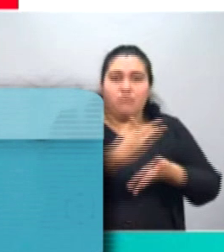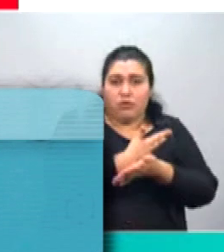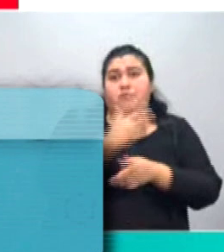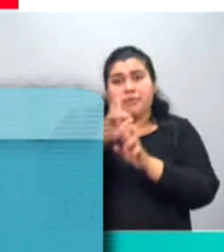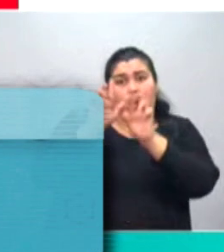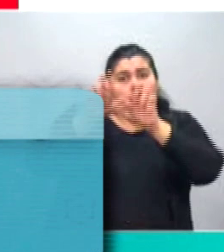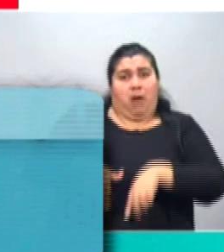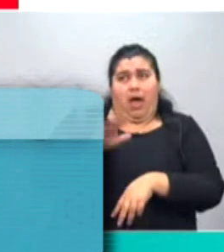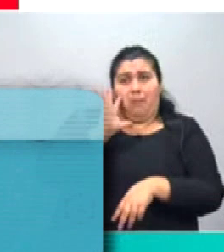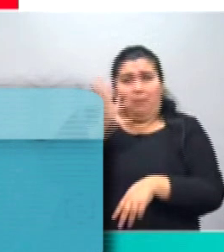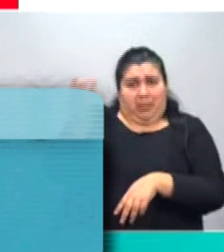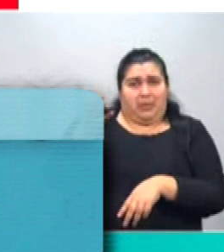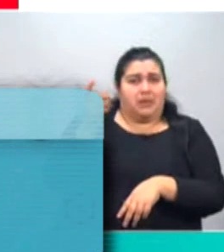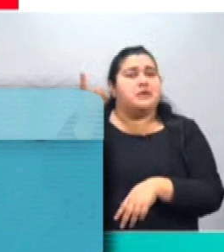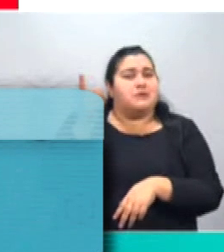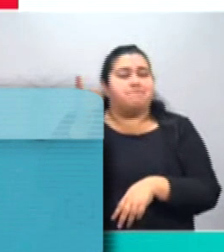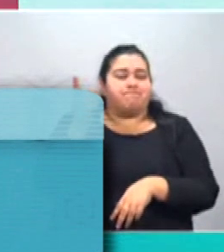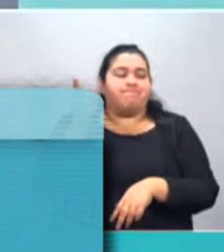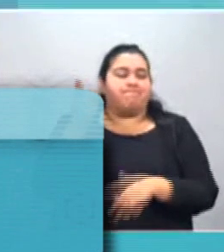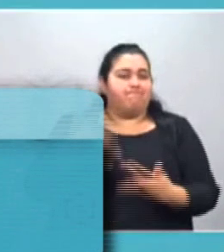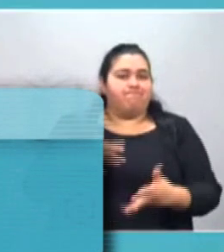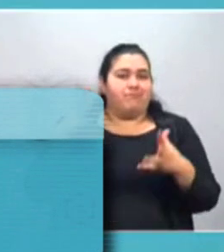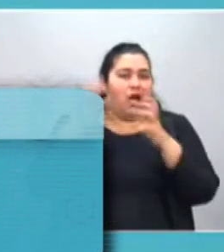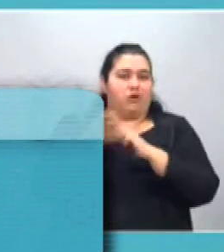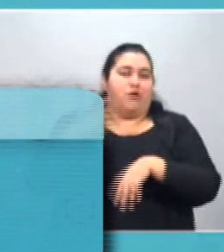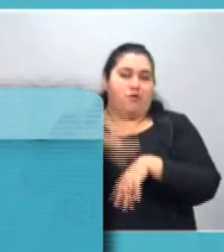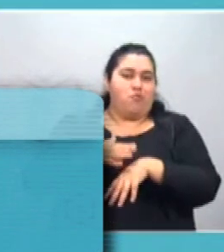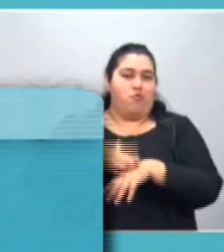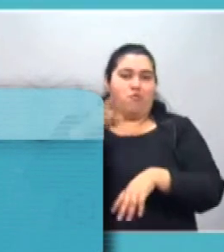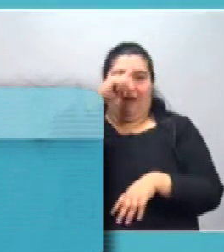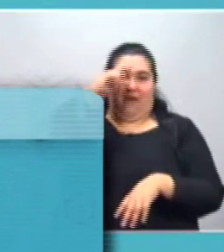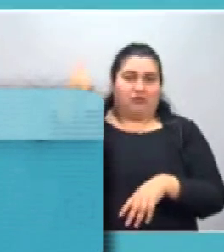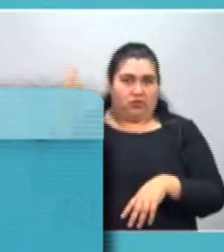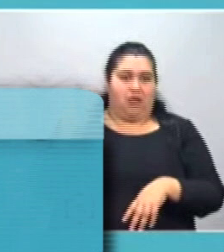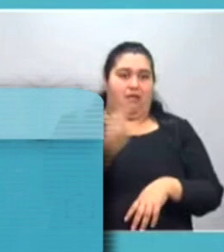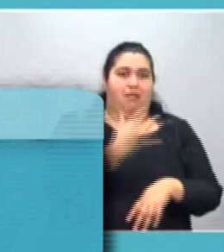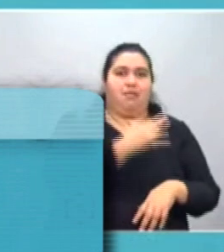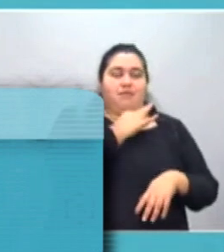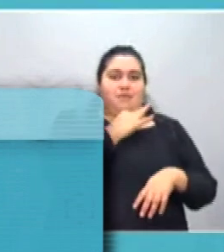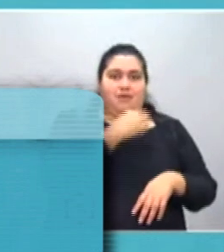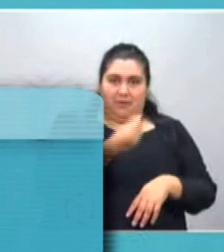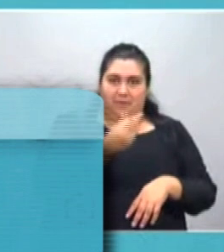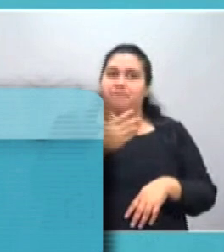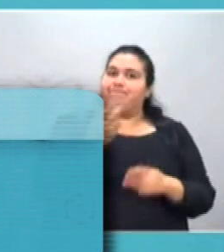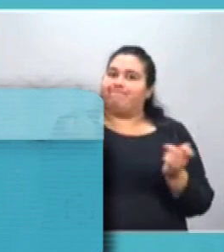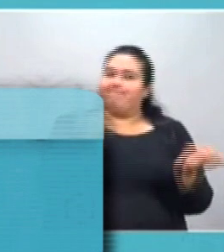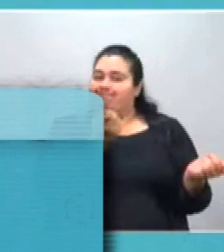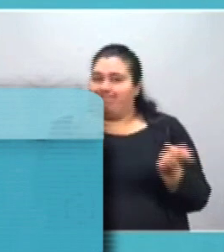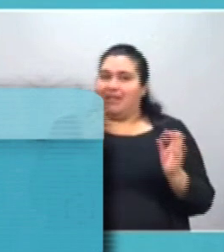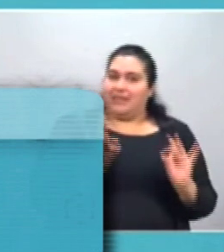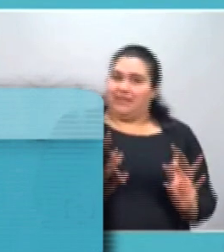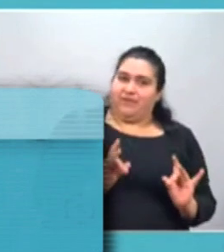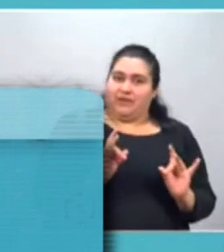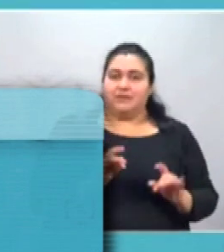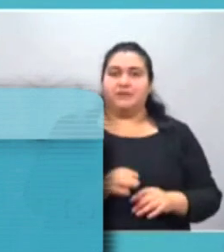plan sistemático y deliberado que está llevando adelante el gobierno nacional para asfixiar económica y financieramente a